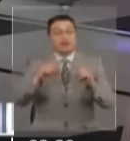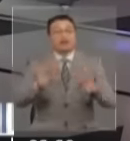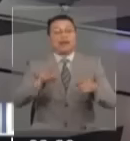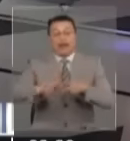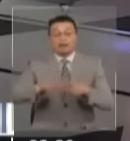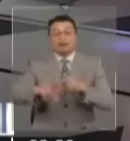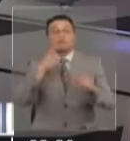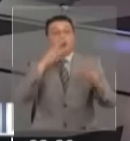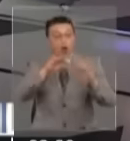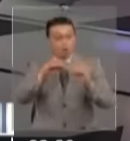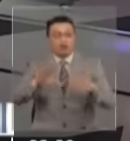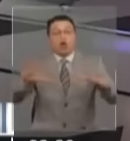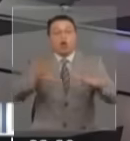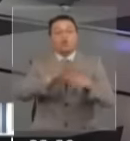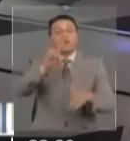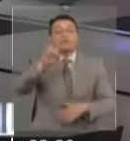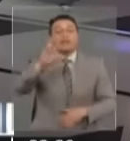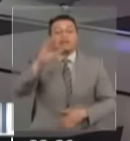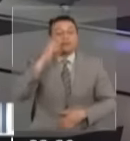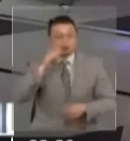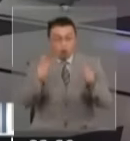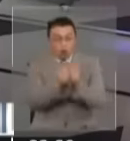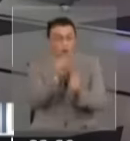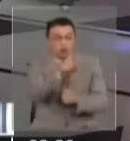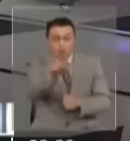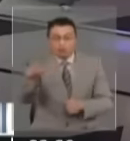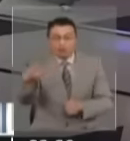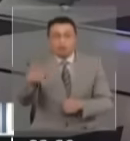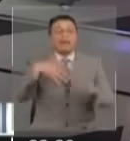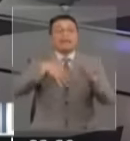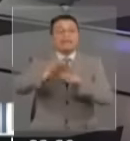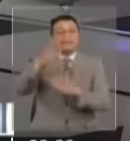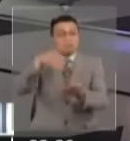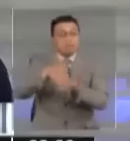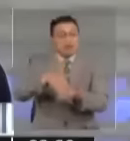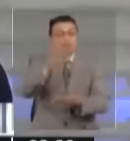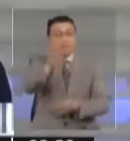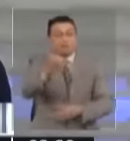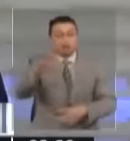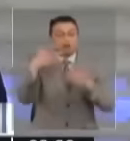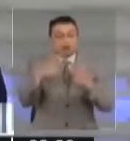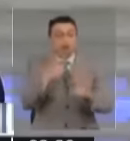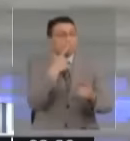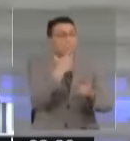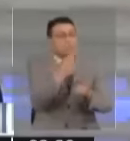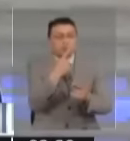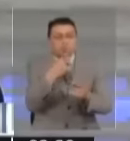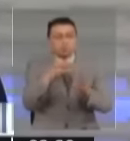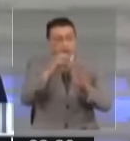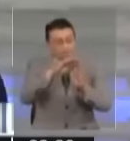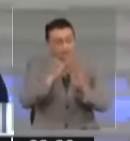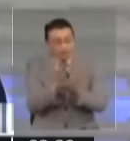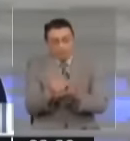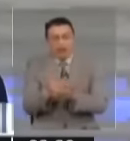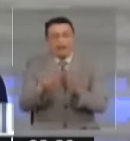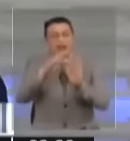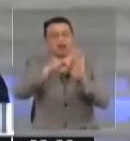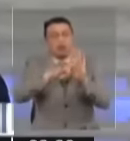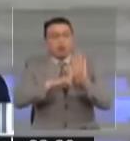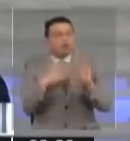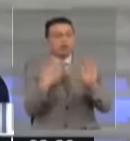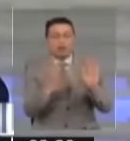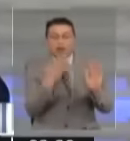con la Junta de Vecinos, con los vecinos. Ya hay más de 15.000 personas que han sido consultadas por el plan regulador. Si esto no es algo que se